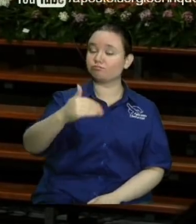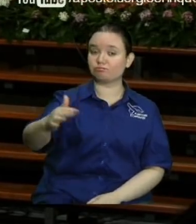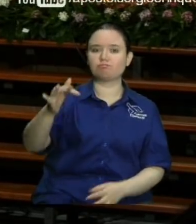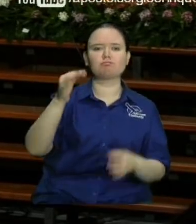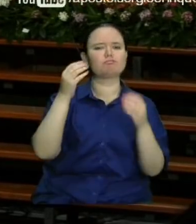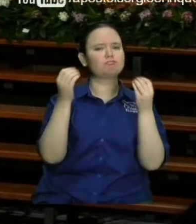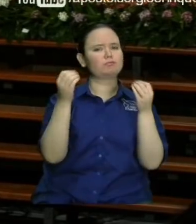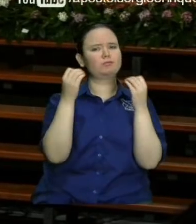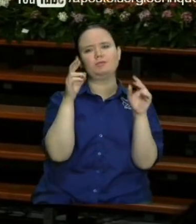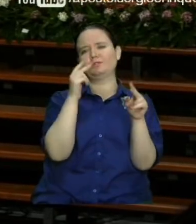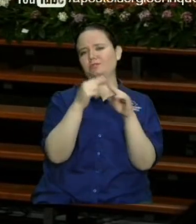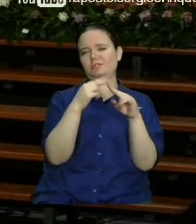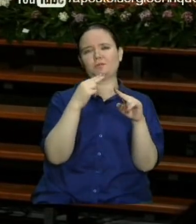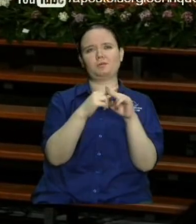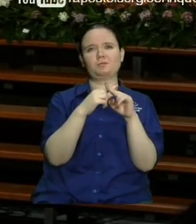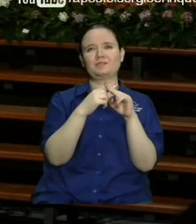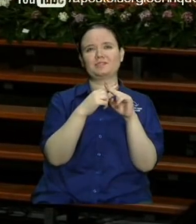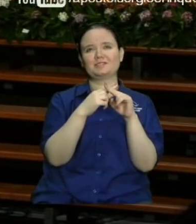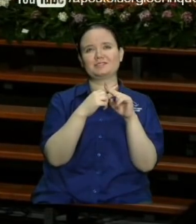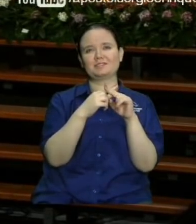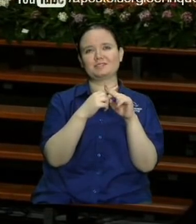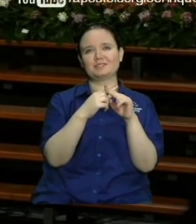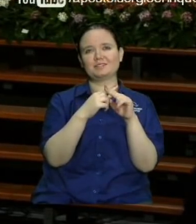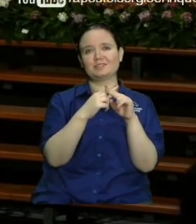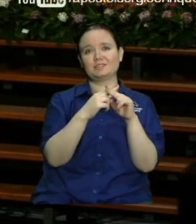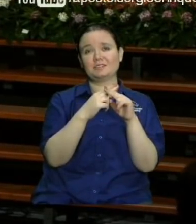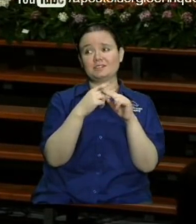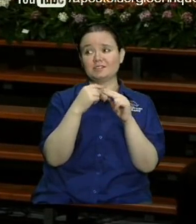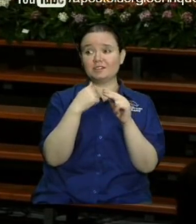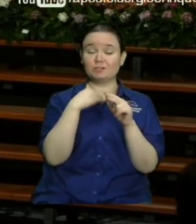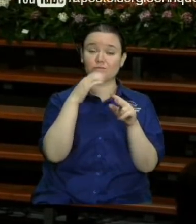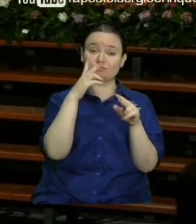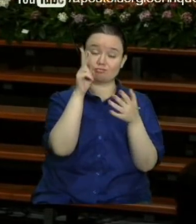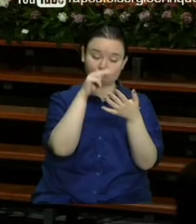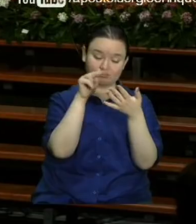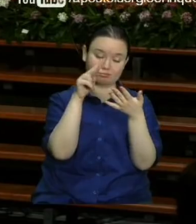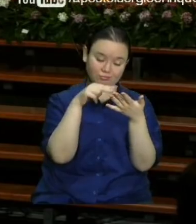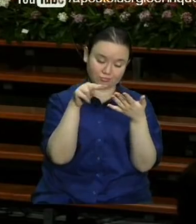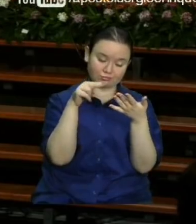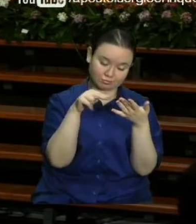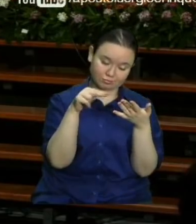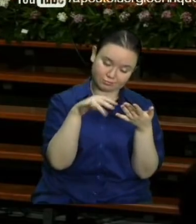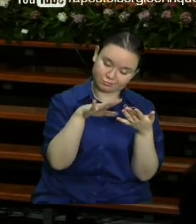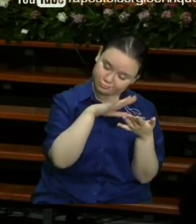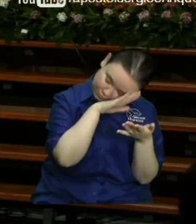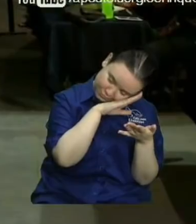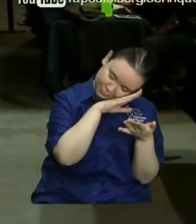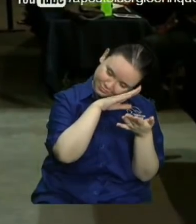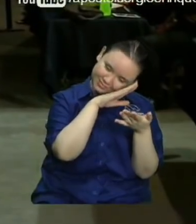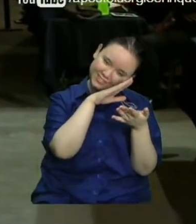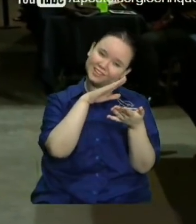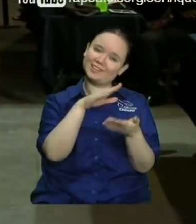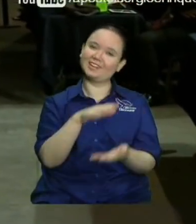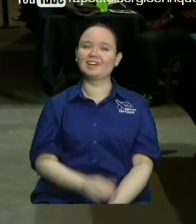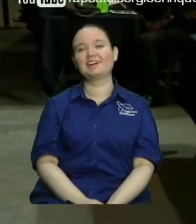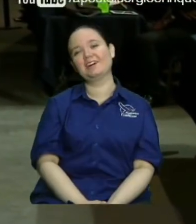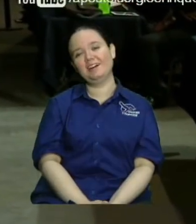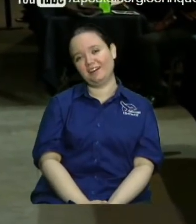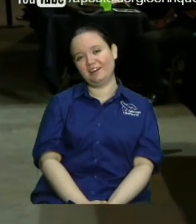nombres, hermano. Le digo. Y entonces me empecé a cabecear. Puro Messi, empecé a